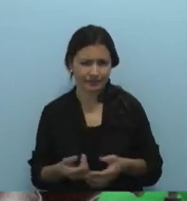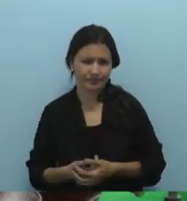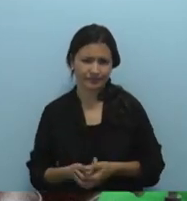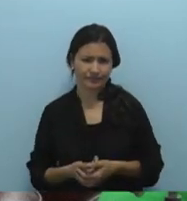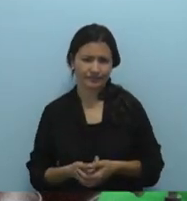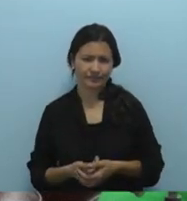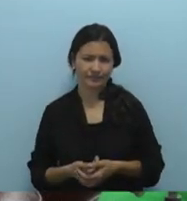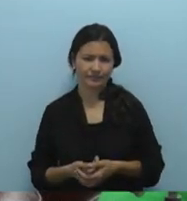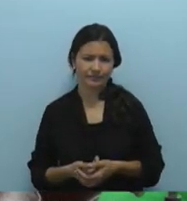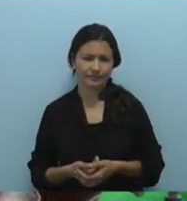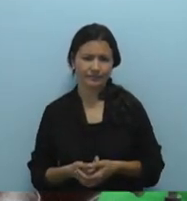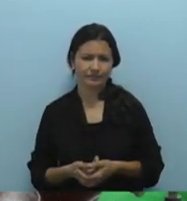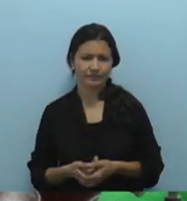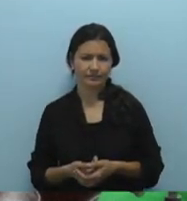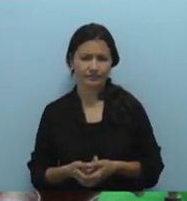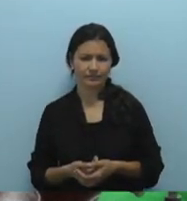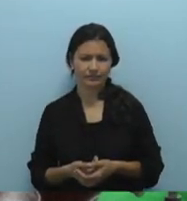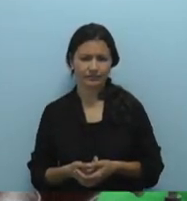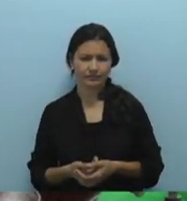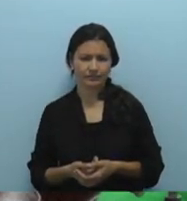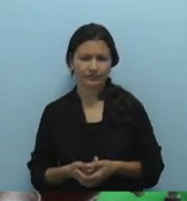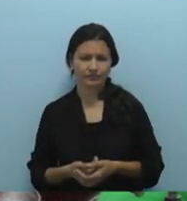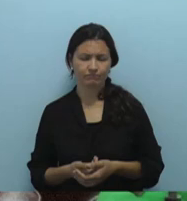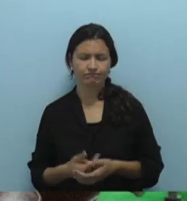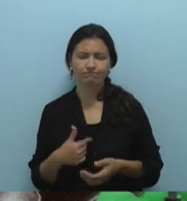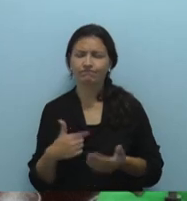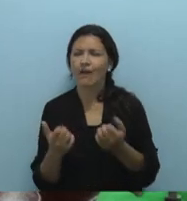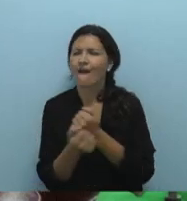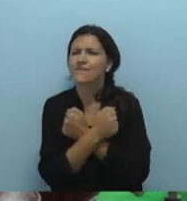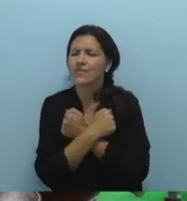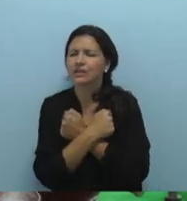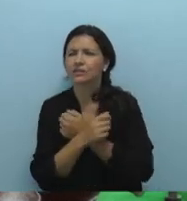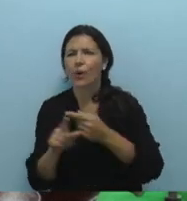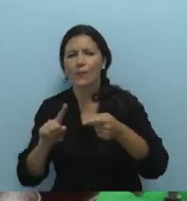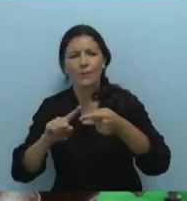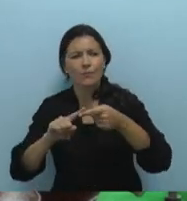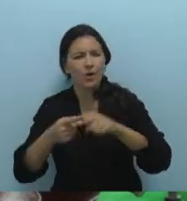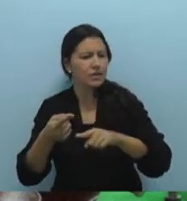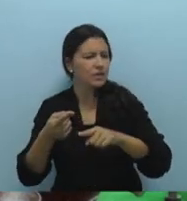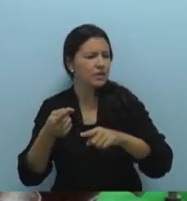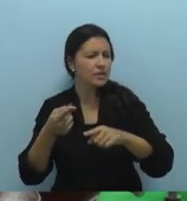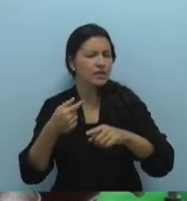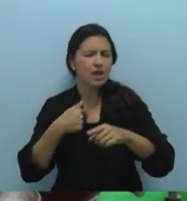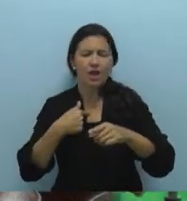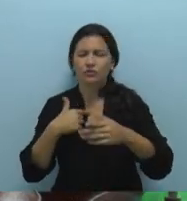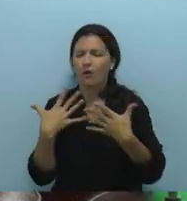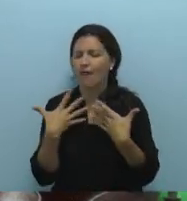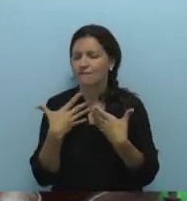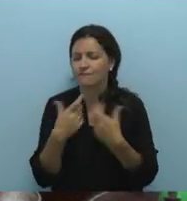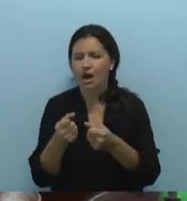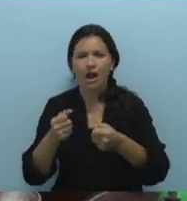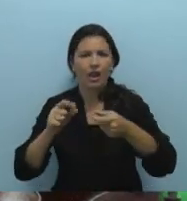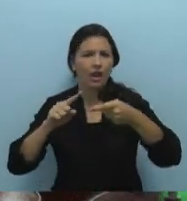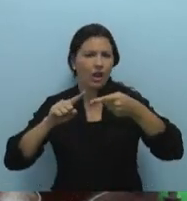expreso en cuanto puedo. Abrazo la política como vocación desde hace mucho tiempo y la defiendo